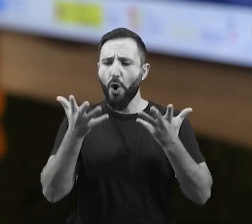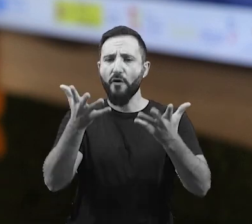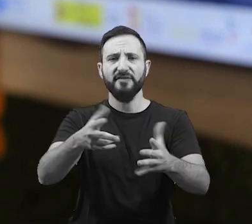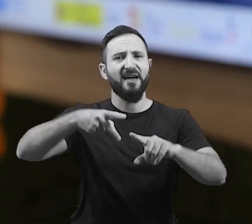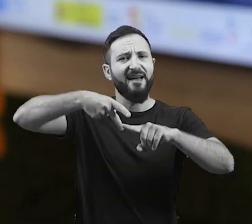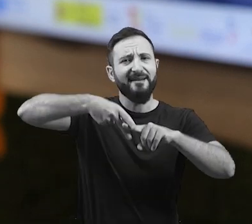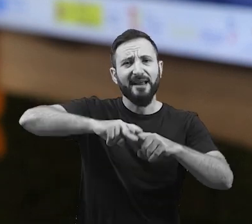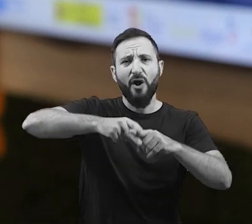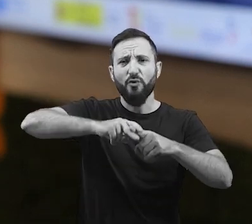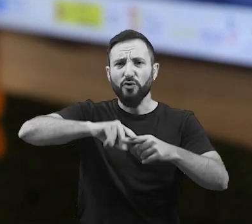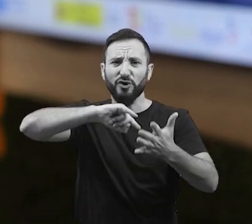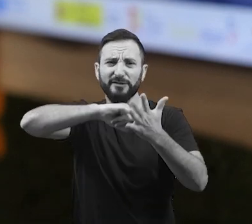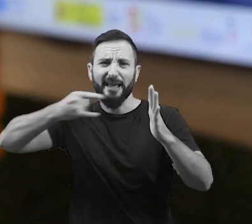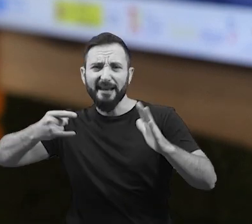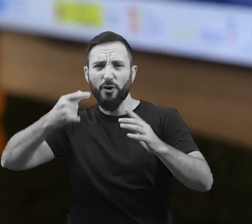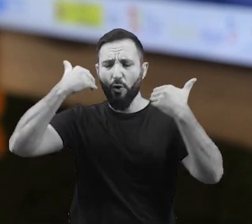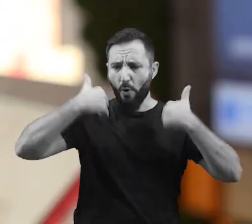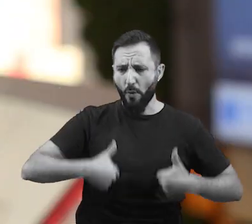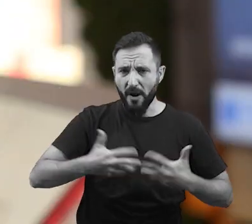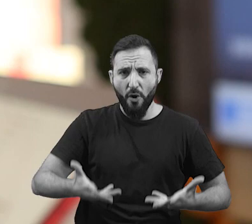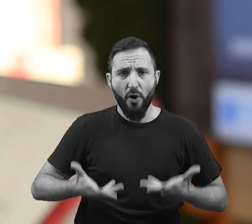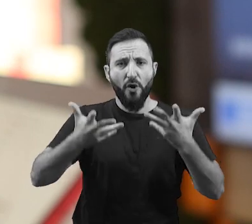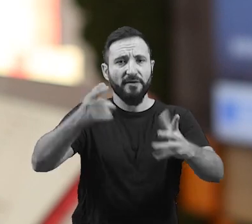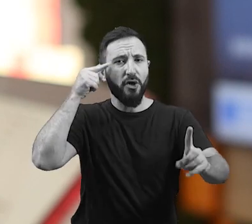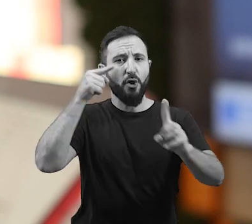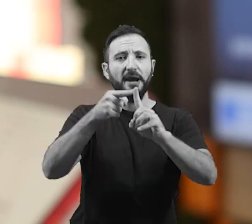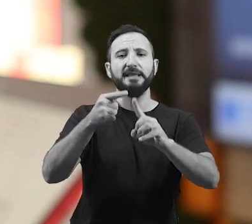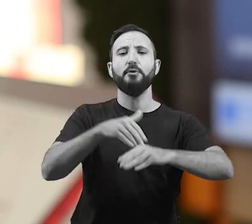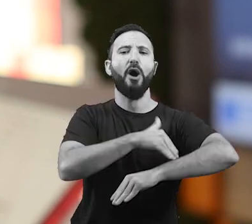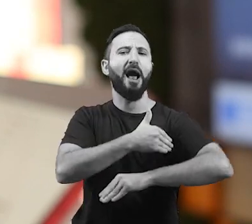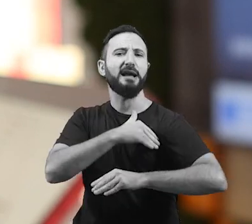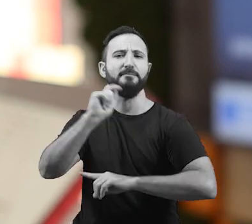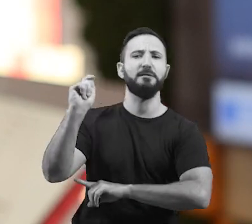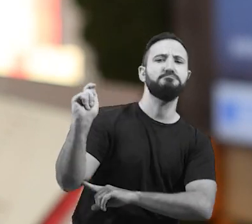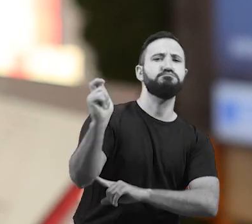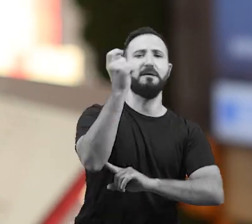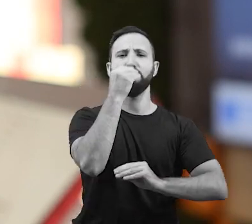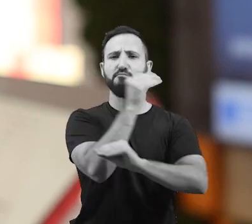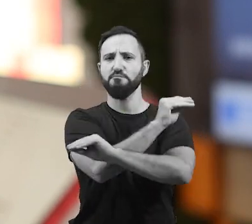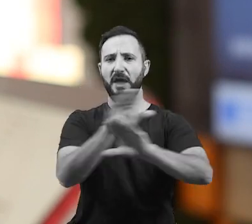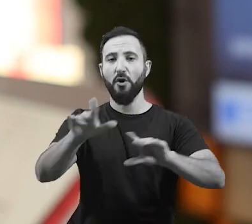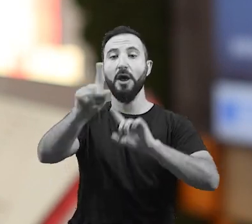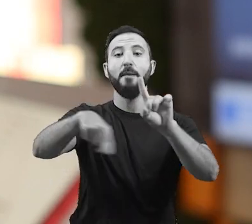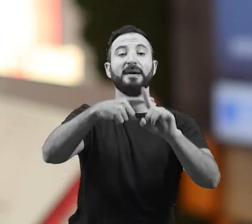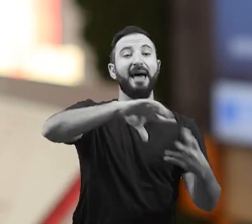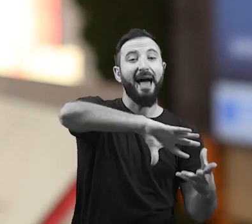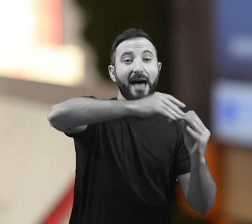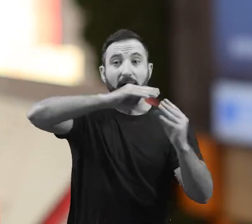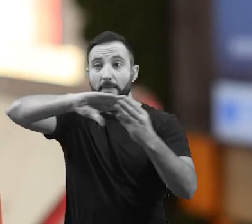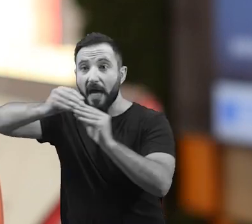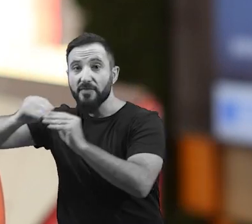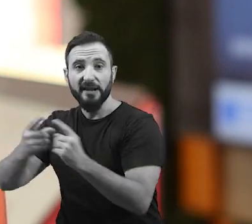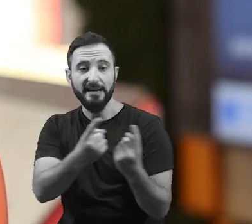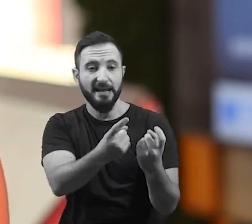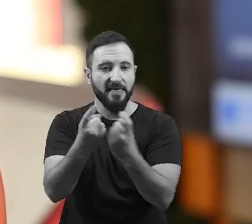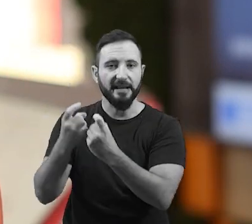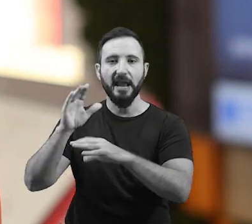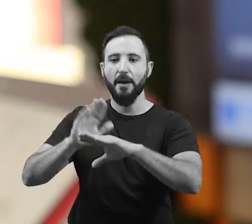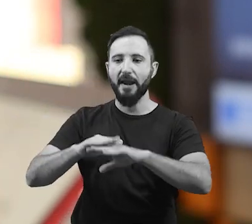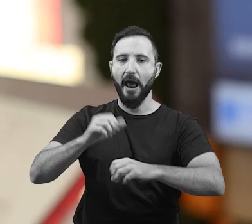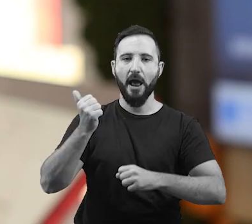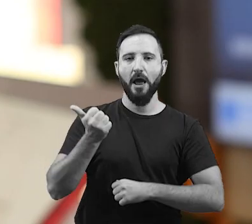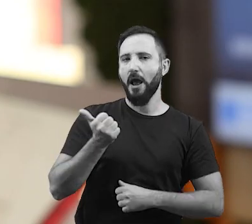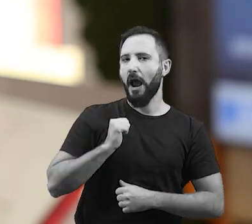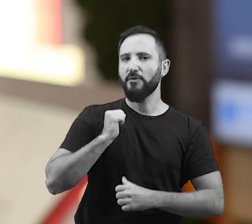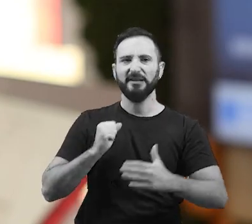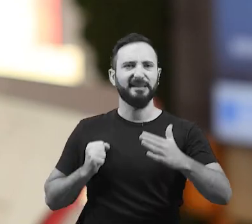para obtener el mayor de los logros académicos. Se han implementado todas las adaptaciones necesarias que garantizan el aprovechamiento del curso por